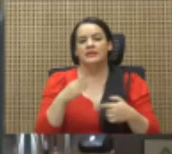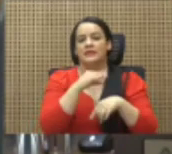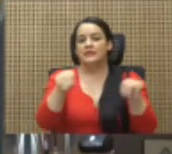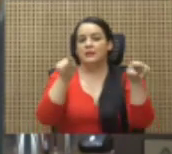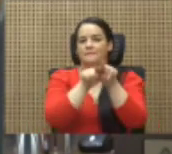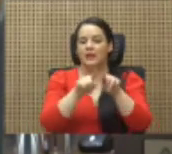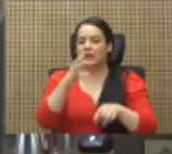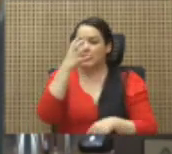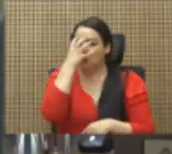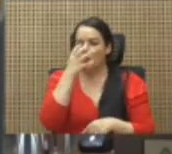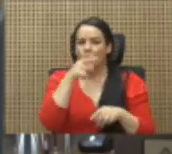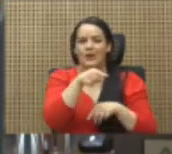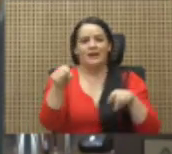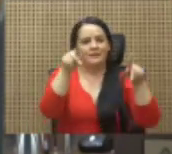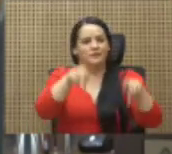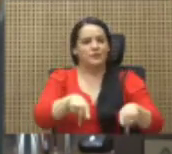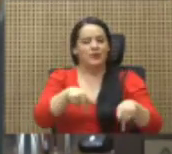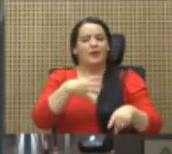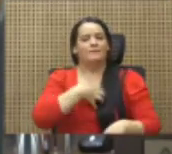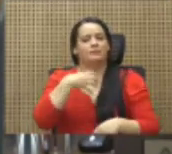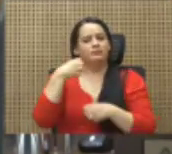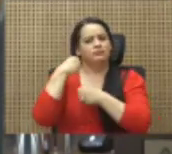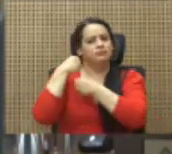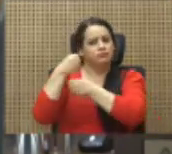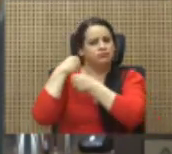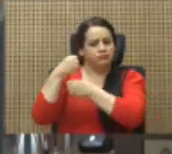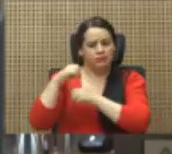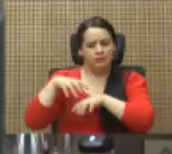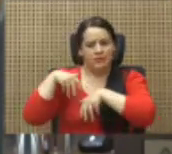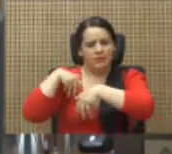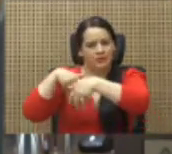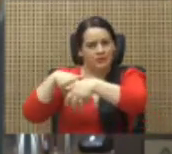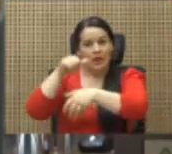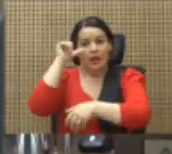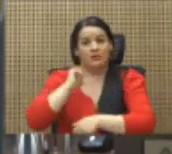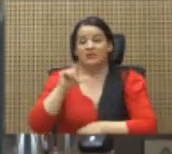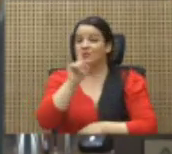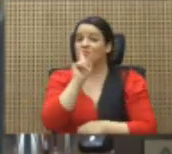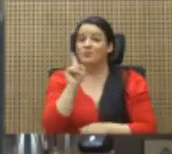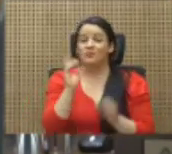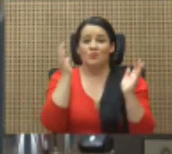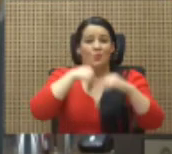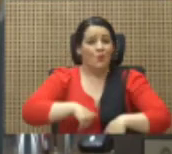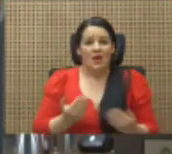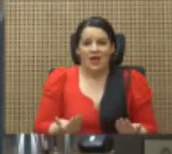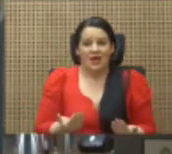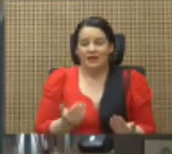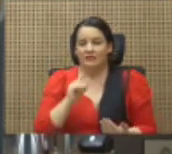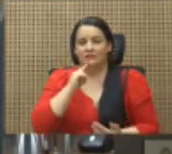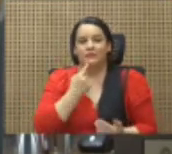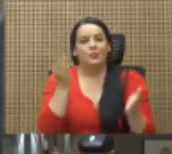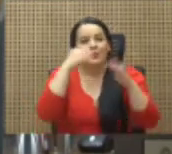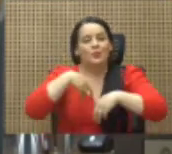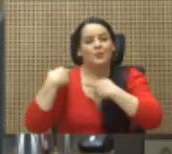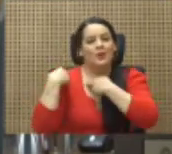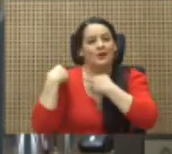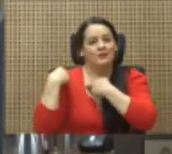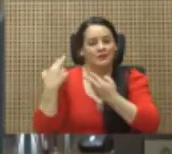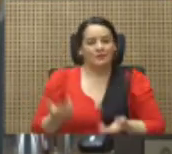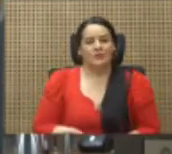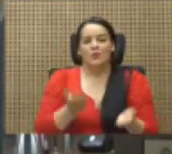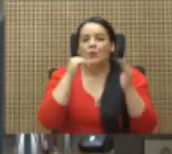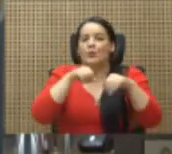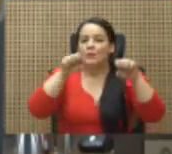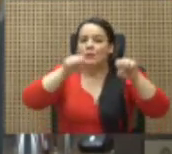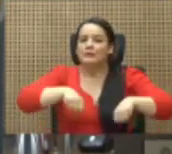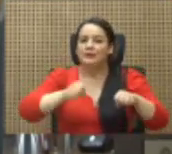el enojo de la gente que protestó ayer, porque no hay seriedad, no hay responsabilidad y no hay